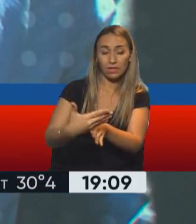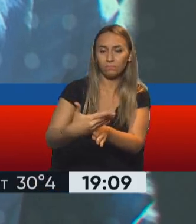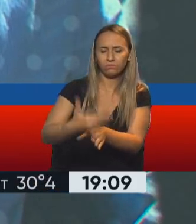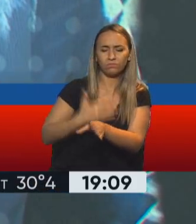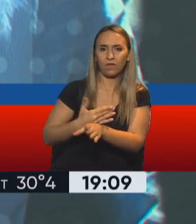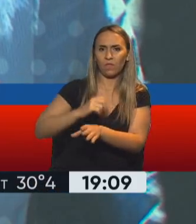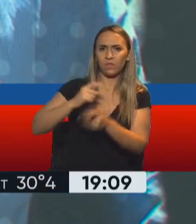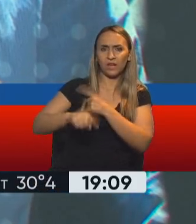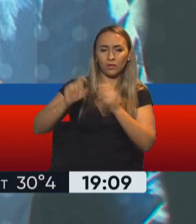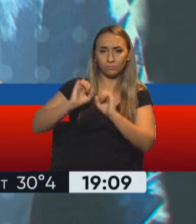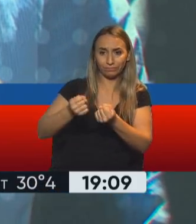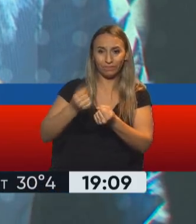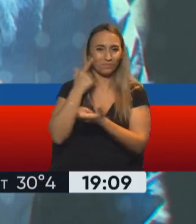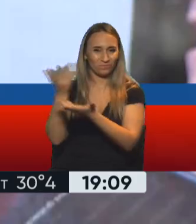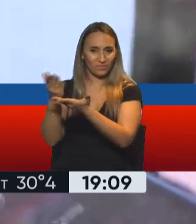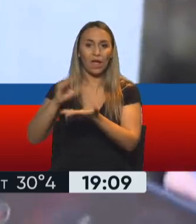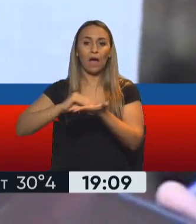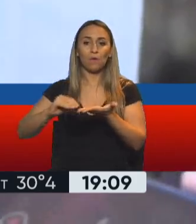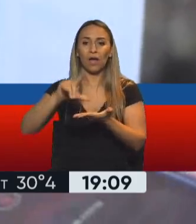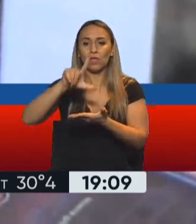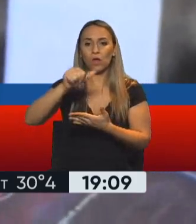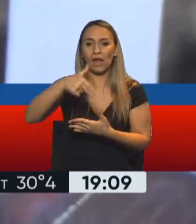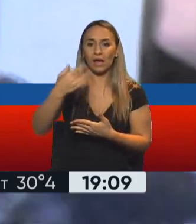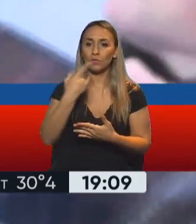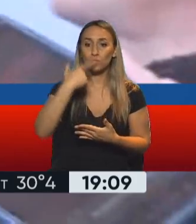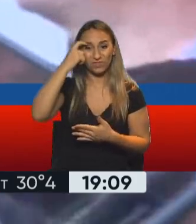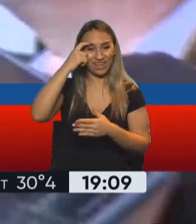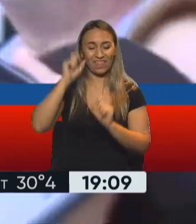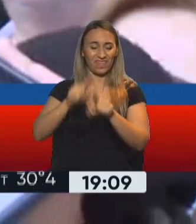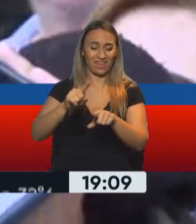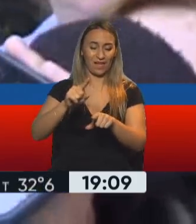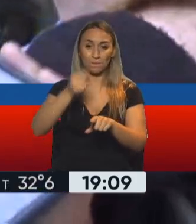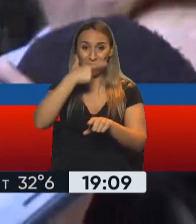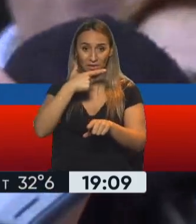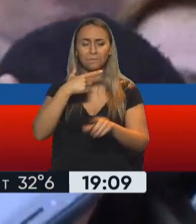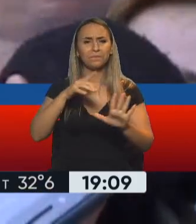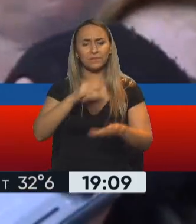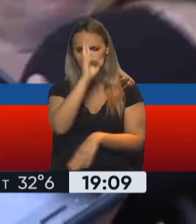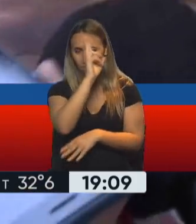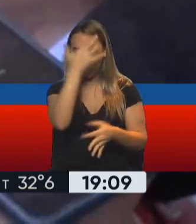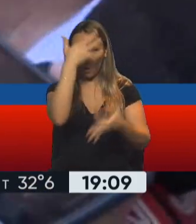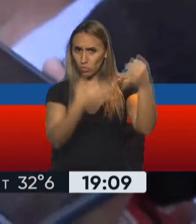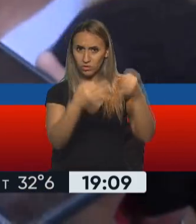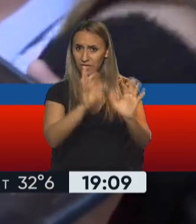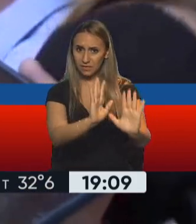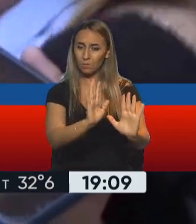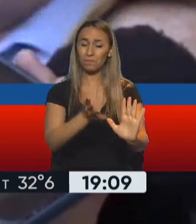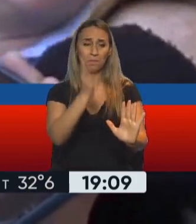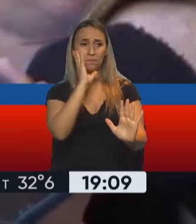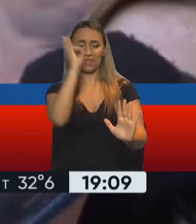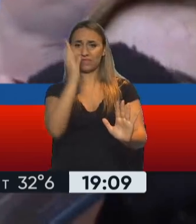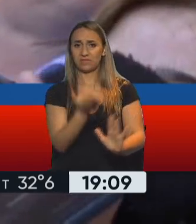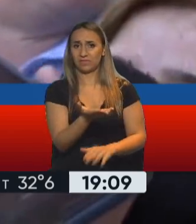Verlo y escucharlo. El abogado de Mauricio Macri. En respeto a la justicia, porque ha quedado absolutamente en